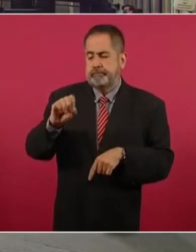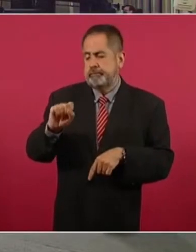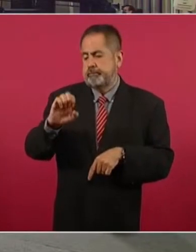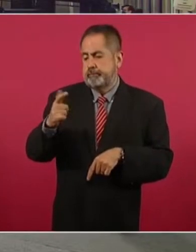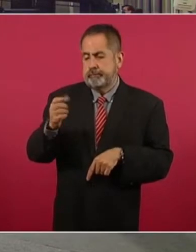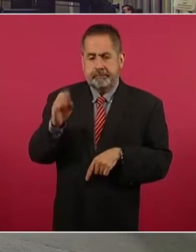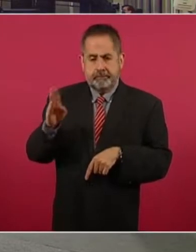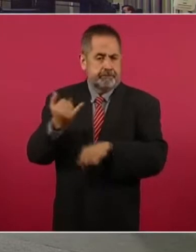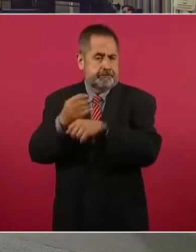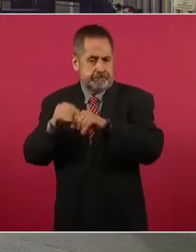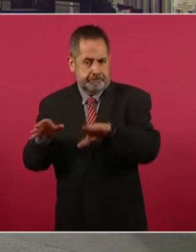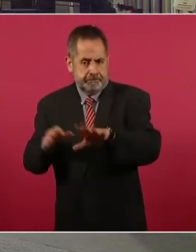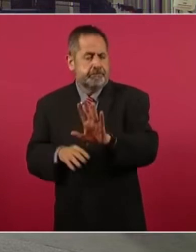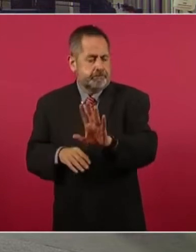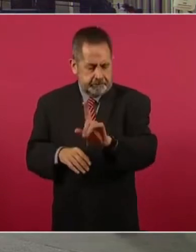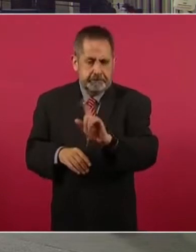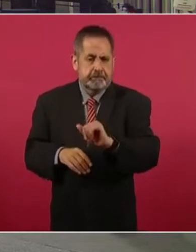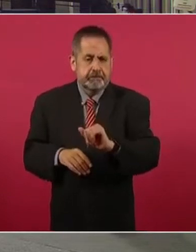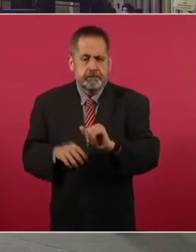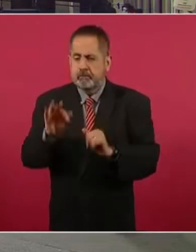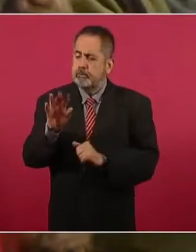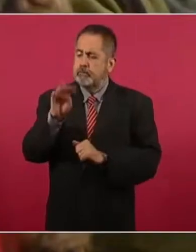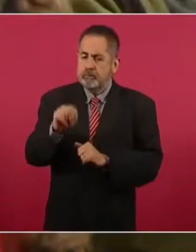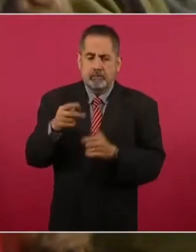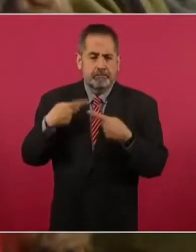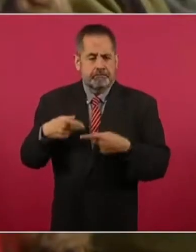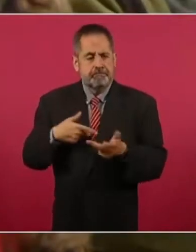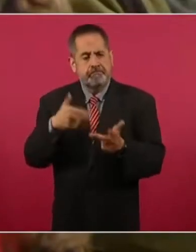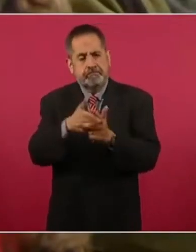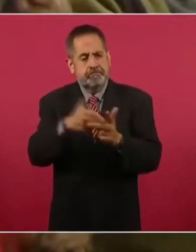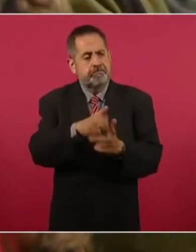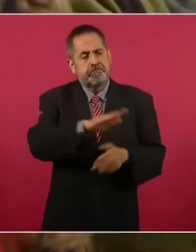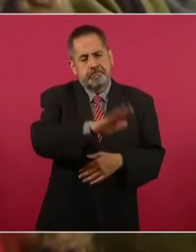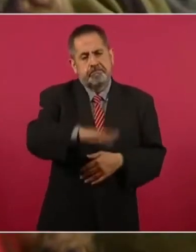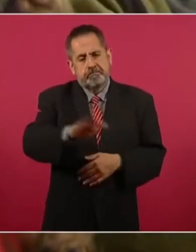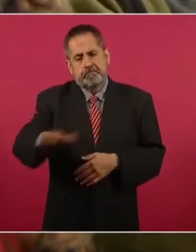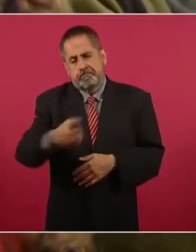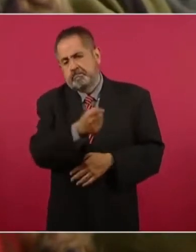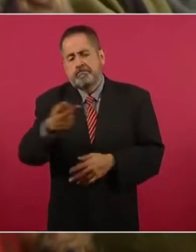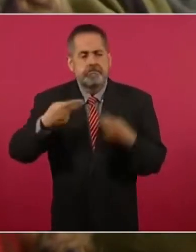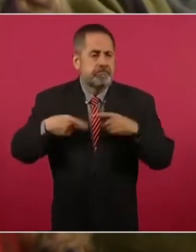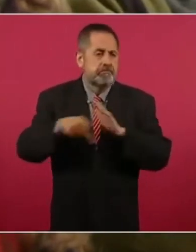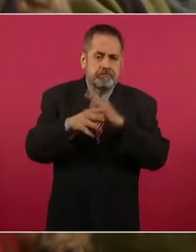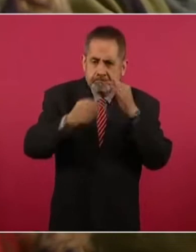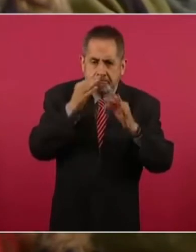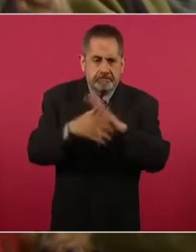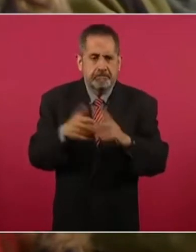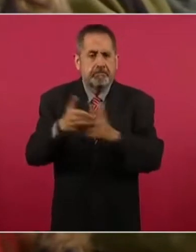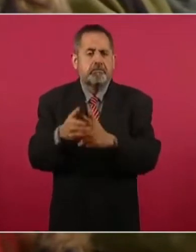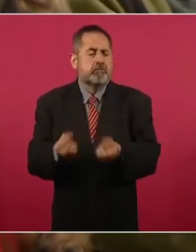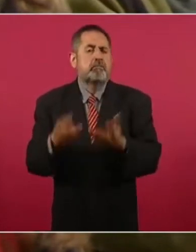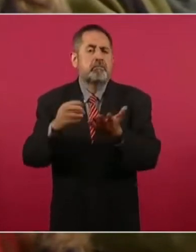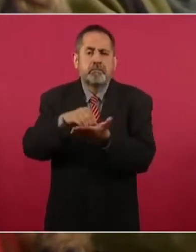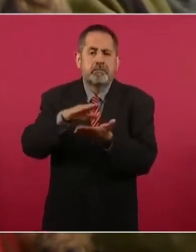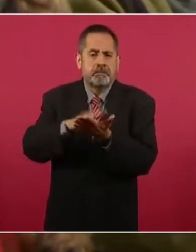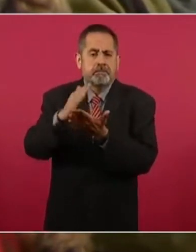Gobernación, y si de este número de homicidios contra reporteros y comunicadores se tiene un registro de cuáles han